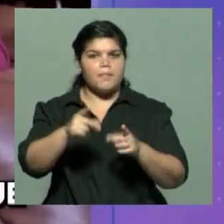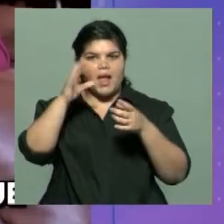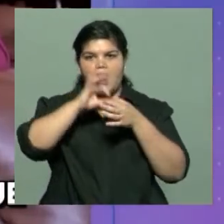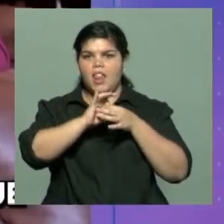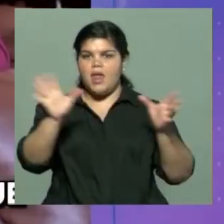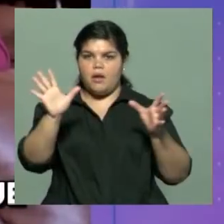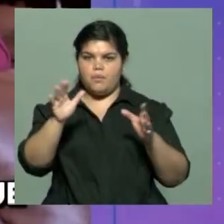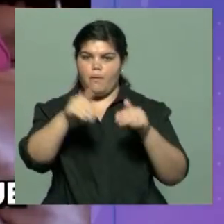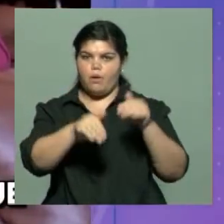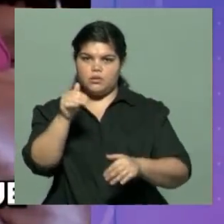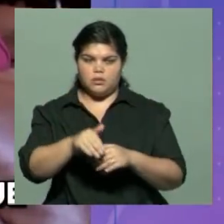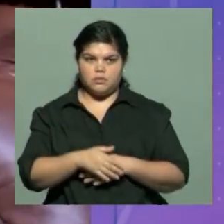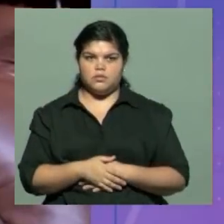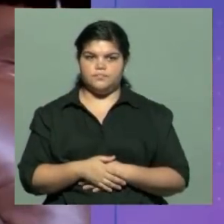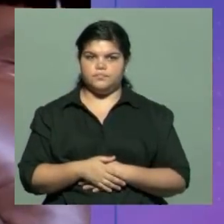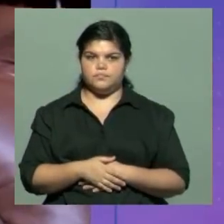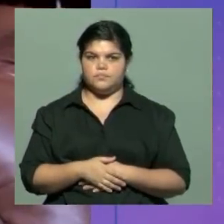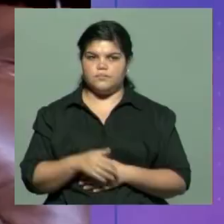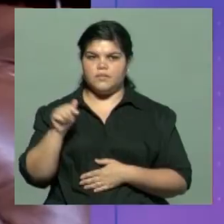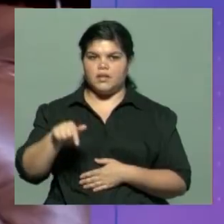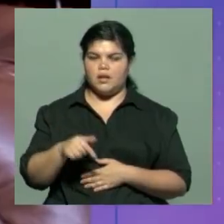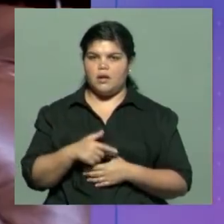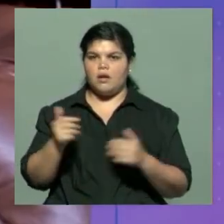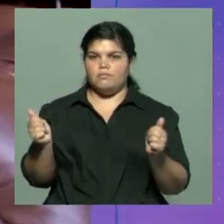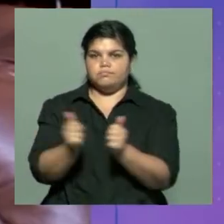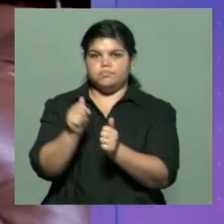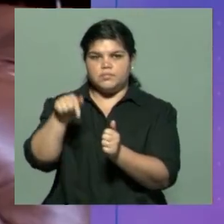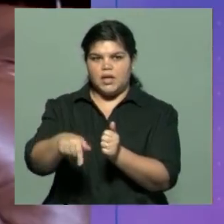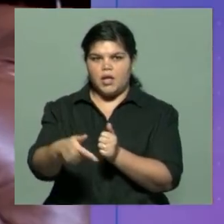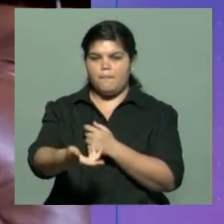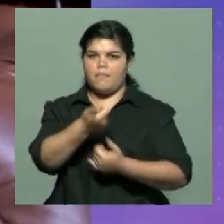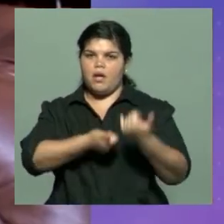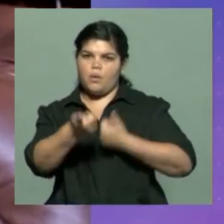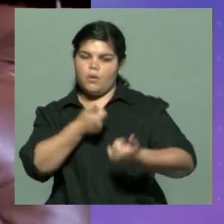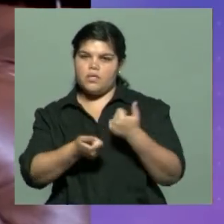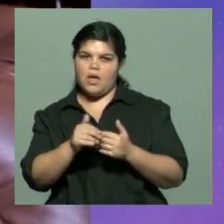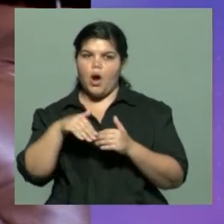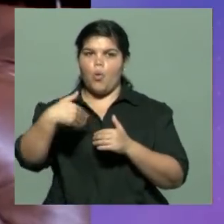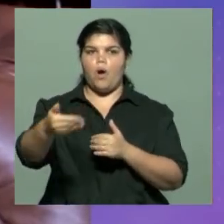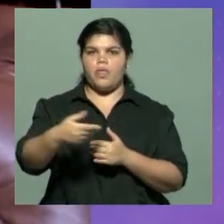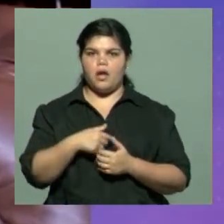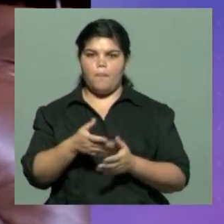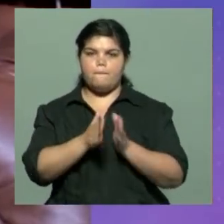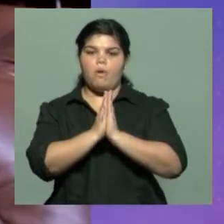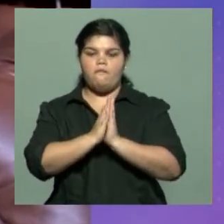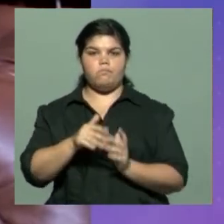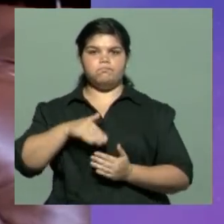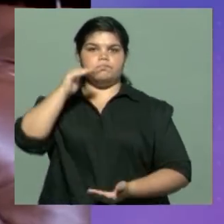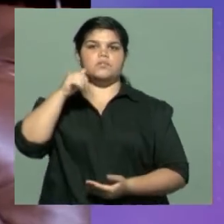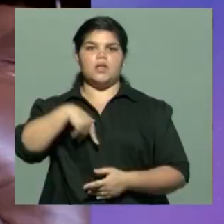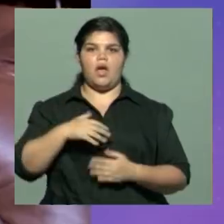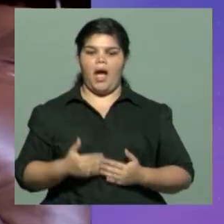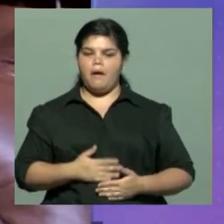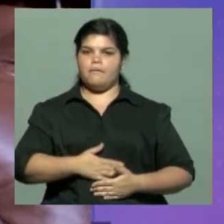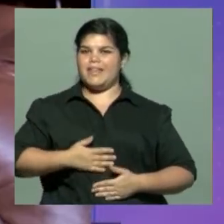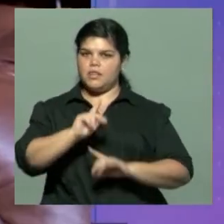más difícil fue justamente lo clandestino. Me acompañé hasta la puerta que me dice, bueno, y por un par de cuadras, camina derecha, no te agarres la panza,